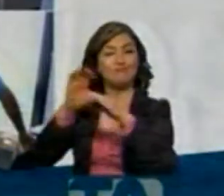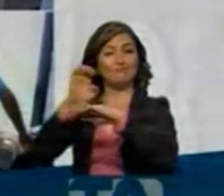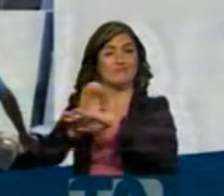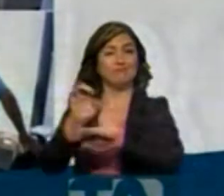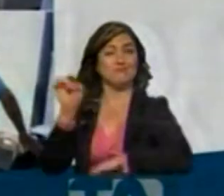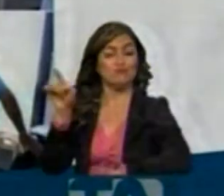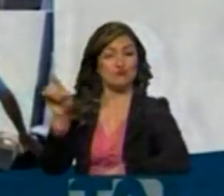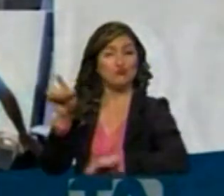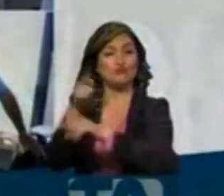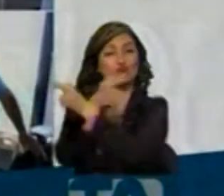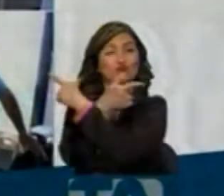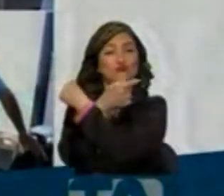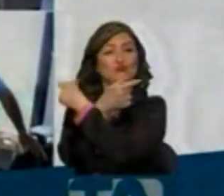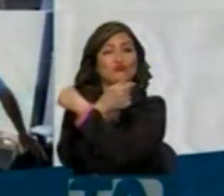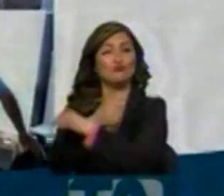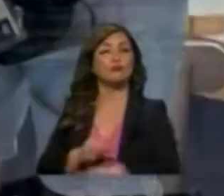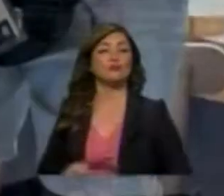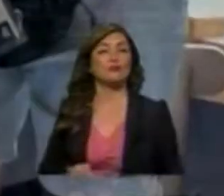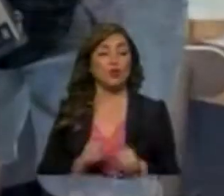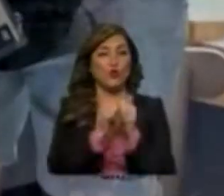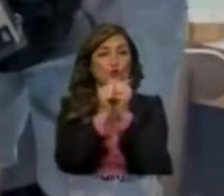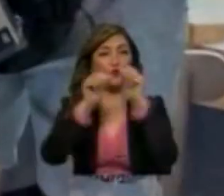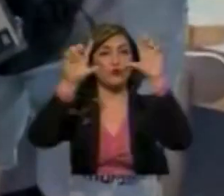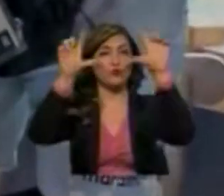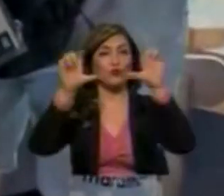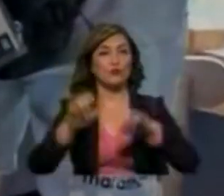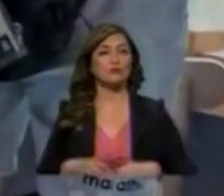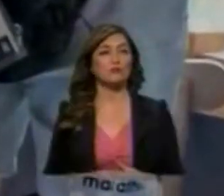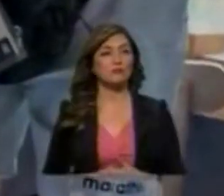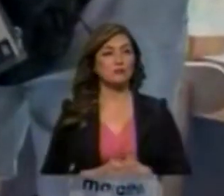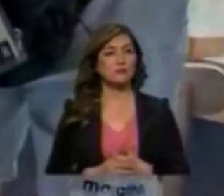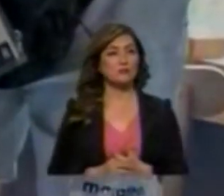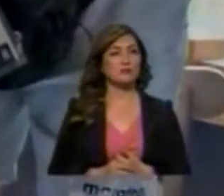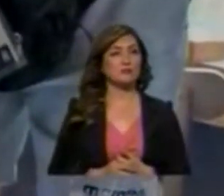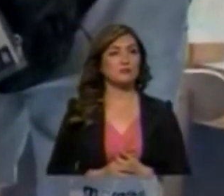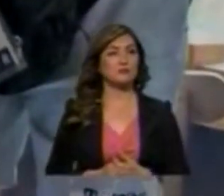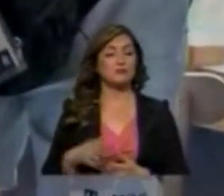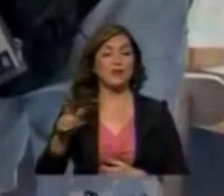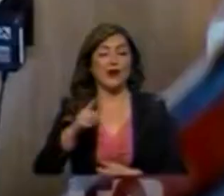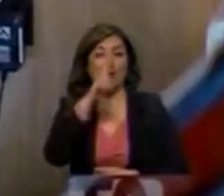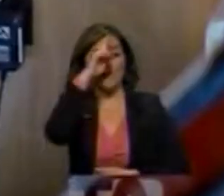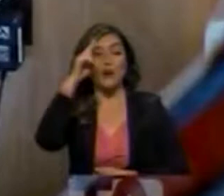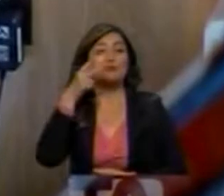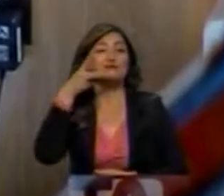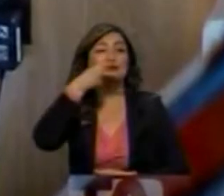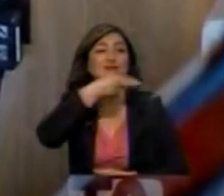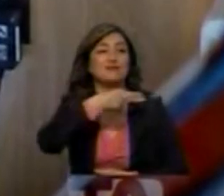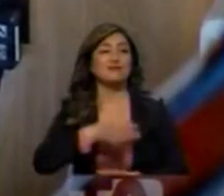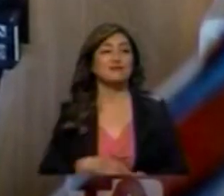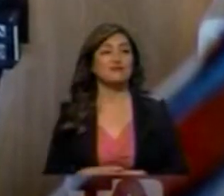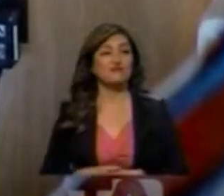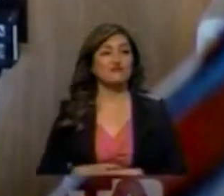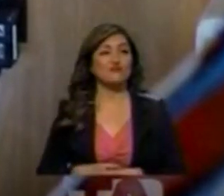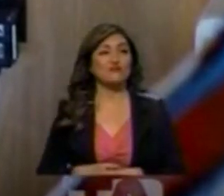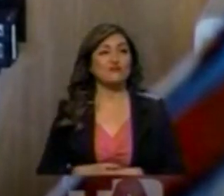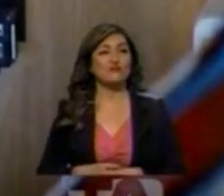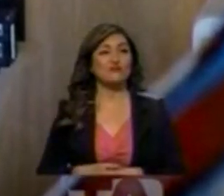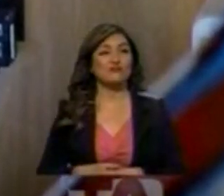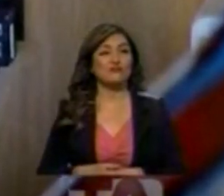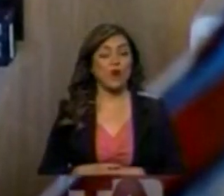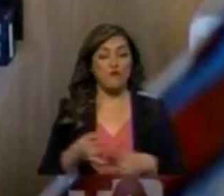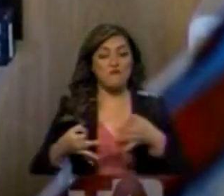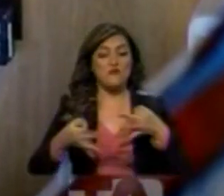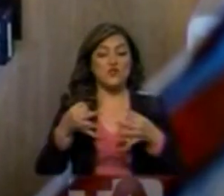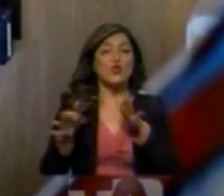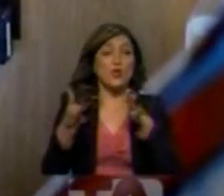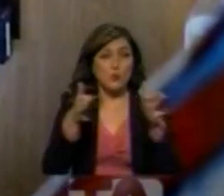vino en un tuit. Un tuit acompañado por fotos, como queriendo desmentir lo dicho por Carapaz. Aseguraron que había un fisioterapeuta